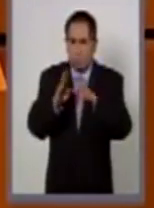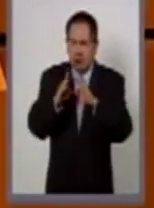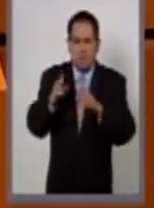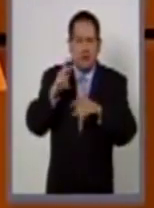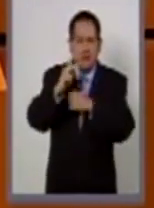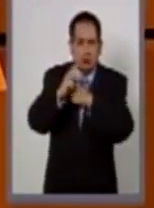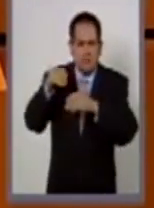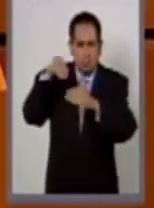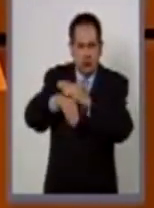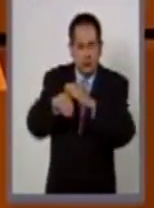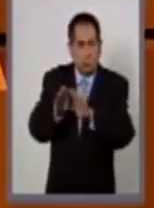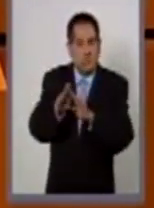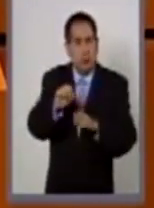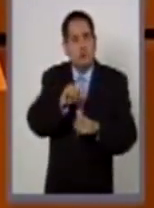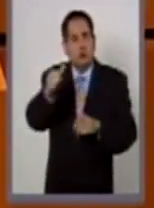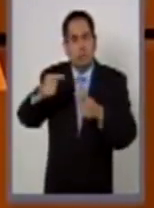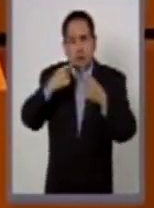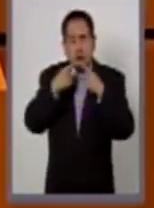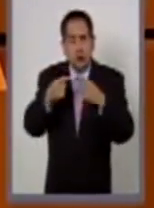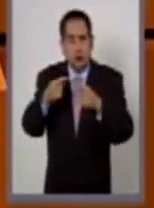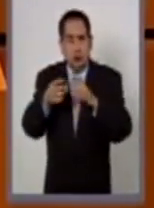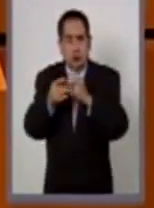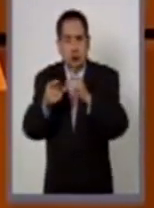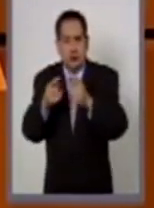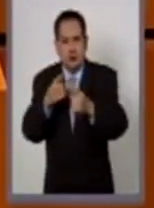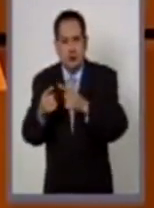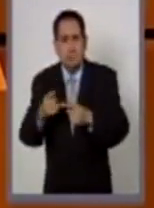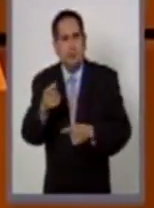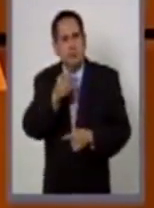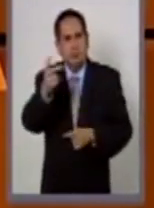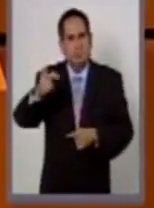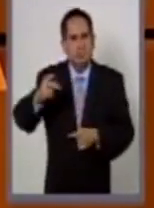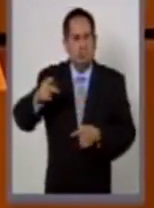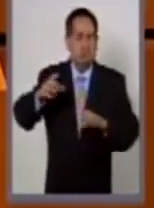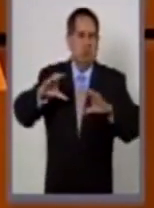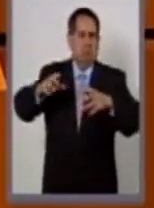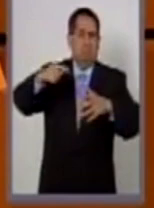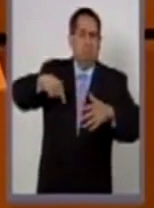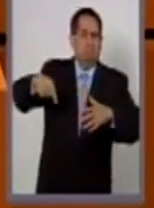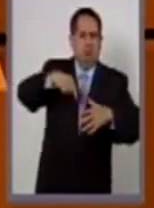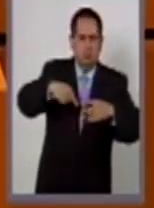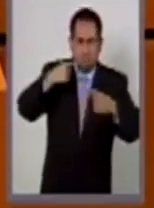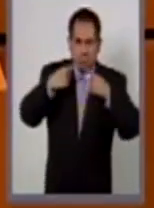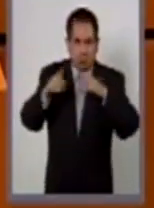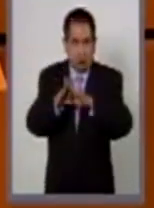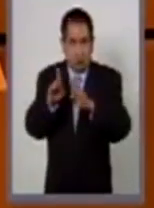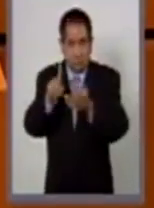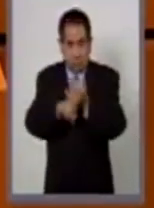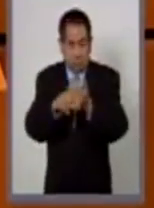porque los otros, los que están metiendo aquí, el imperio que se está metiendo, y lo vamos a ver